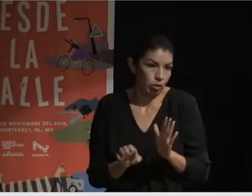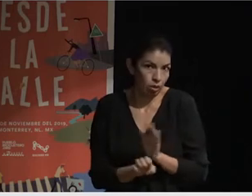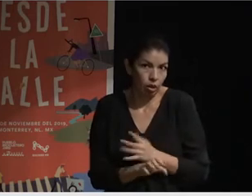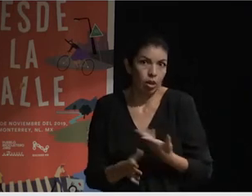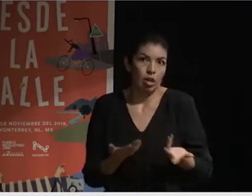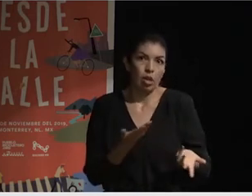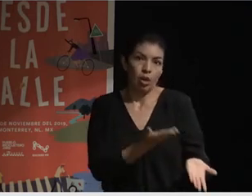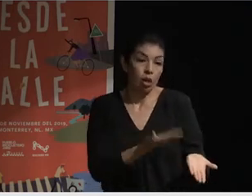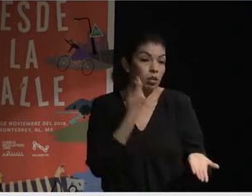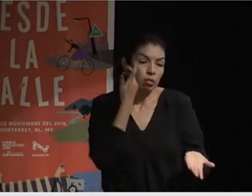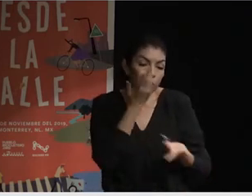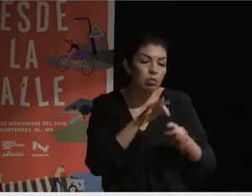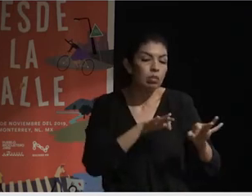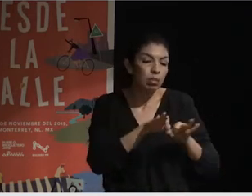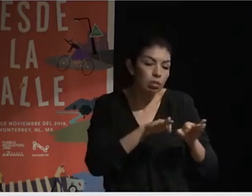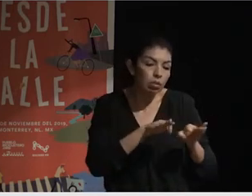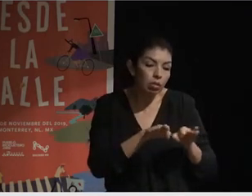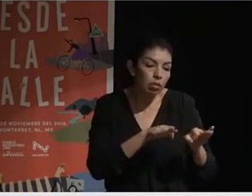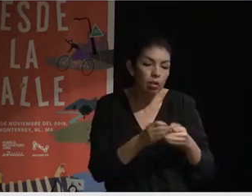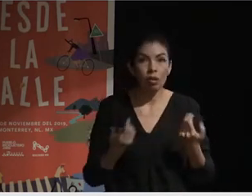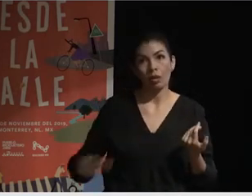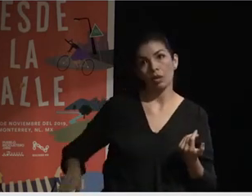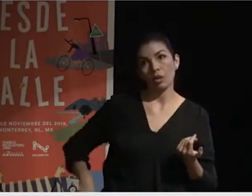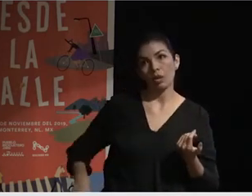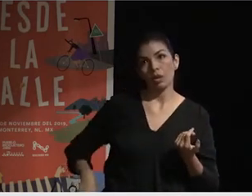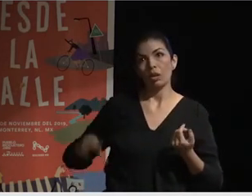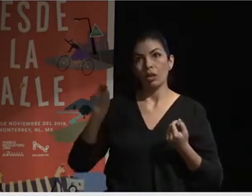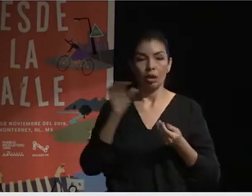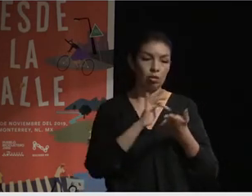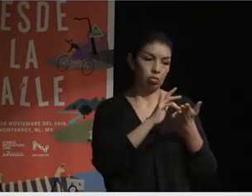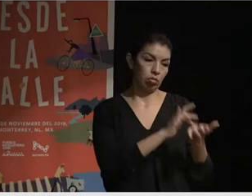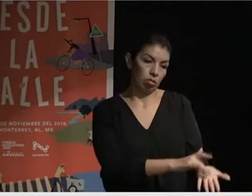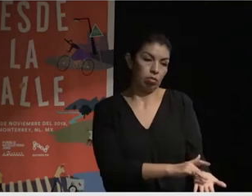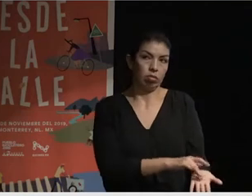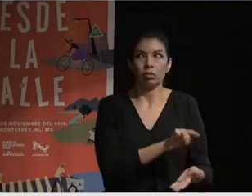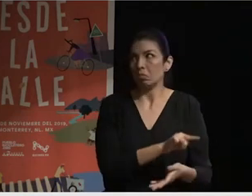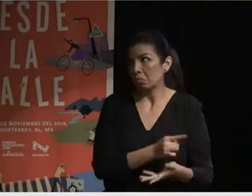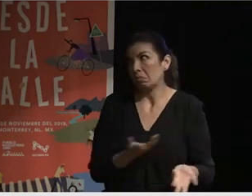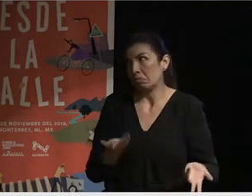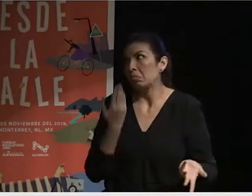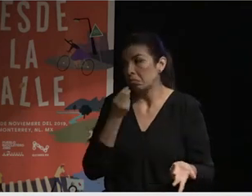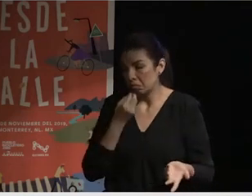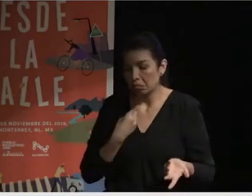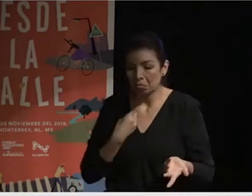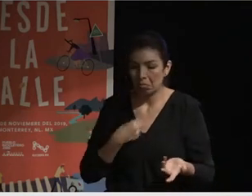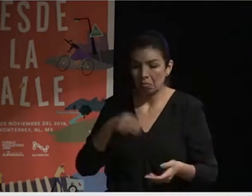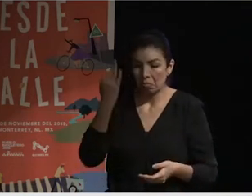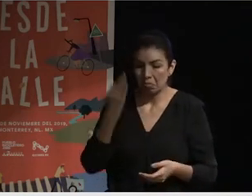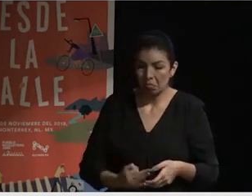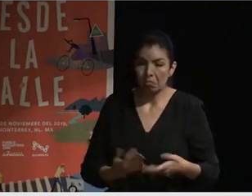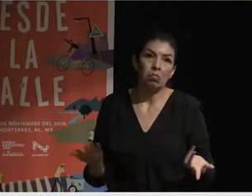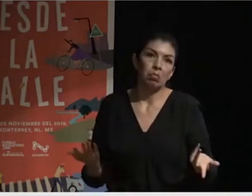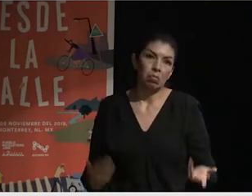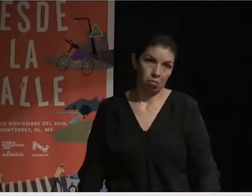pone un depa de 1,000 pesos al mes en una zona nice, pues ahí van a estar haciendo sus cosas y pacificando,